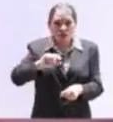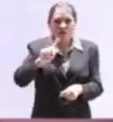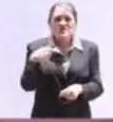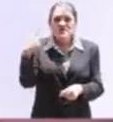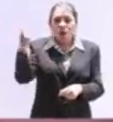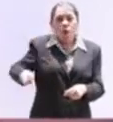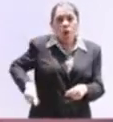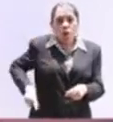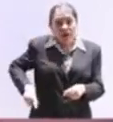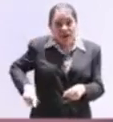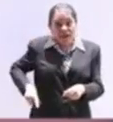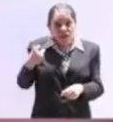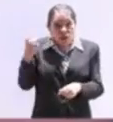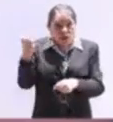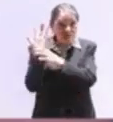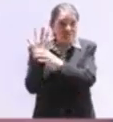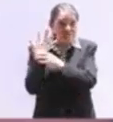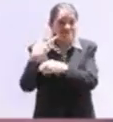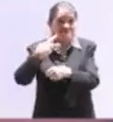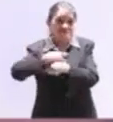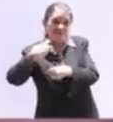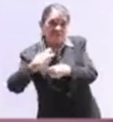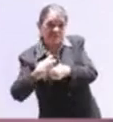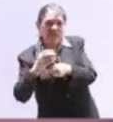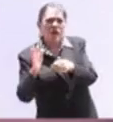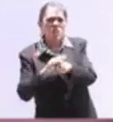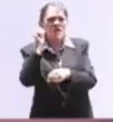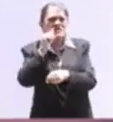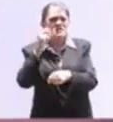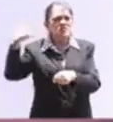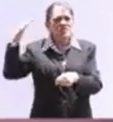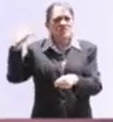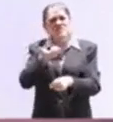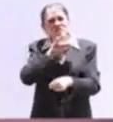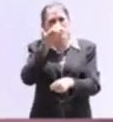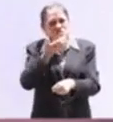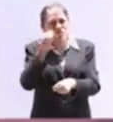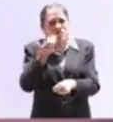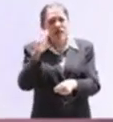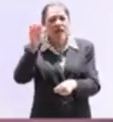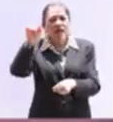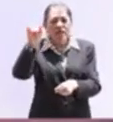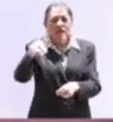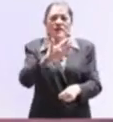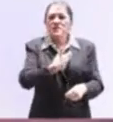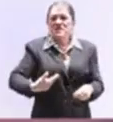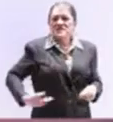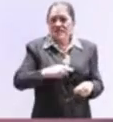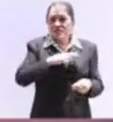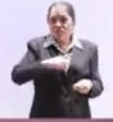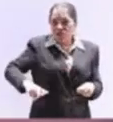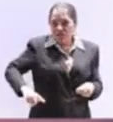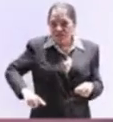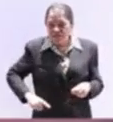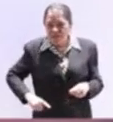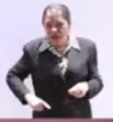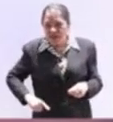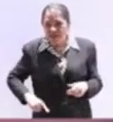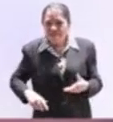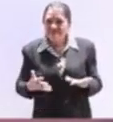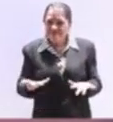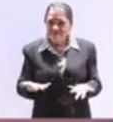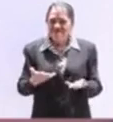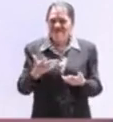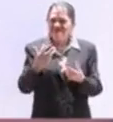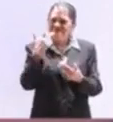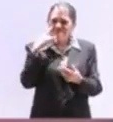el que nos convoque, porque regularmente nosotros somos quienes estamos en búsqueda de acercarnos con ustedes